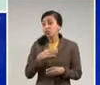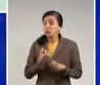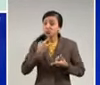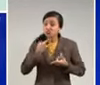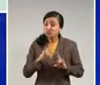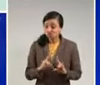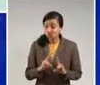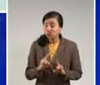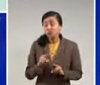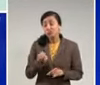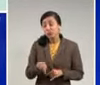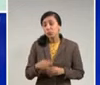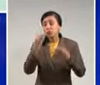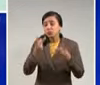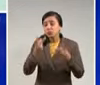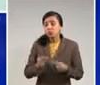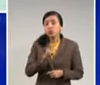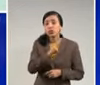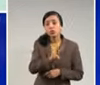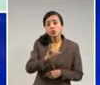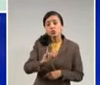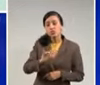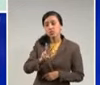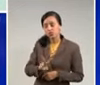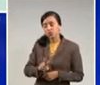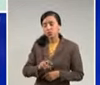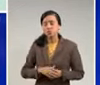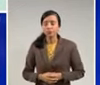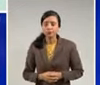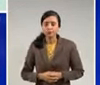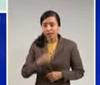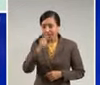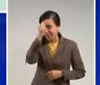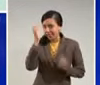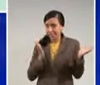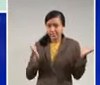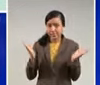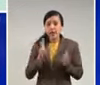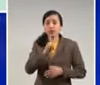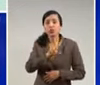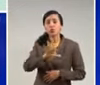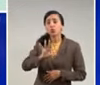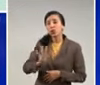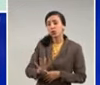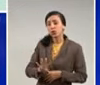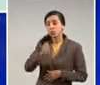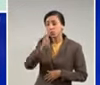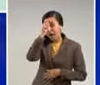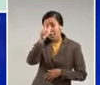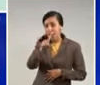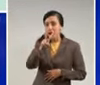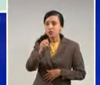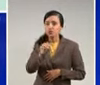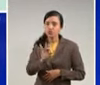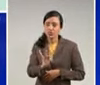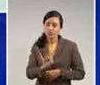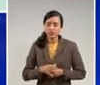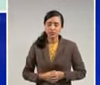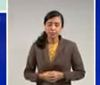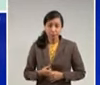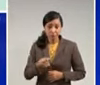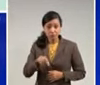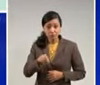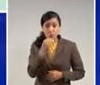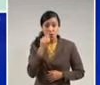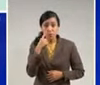alta, 268, la India 254 y Alemania 207. Estos son muchas veces los